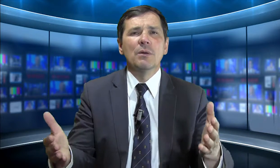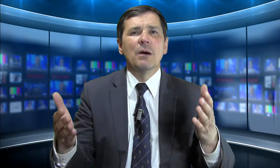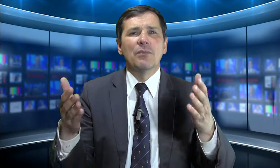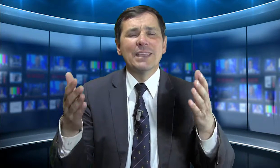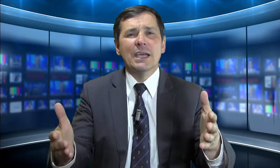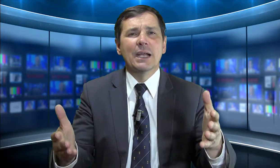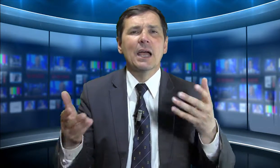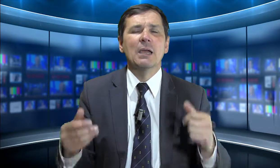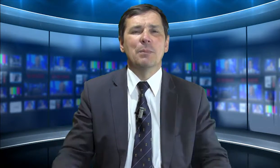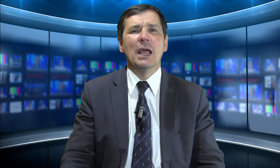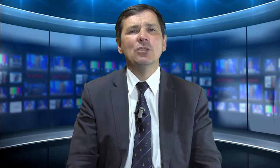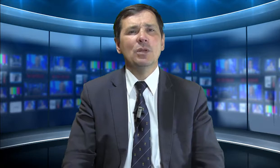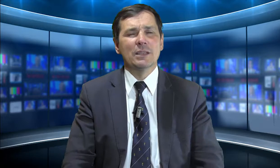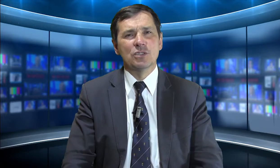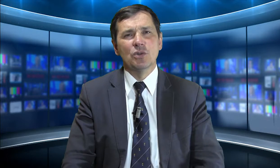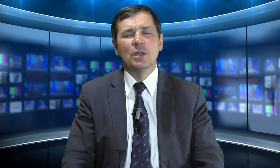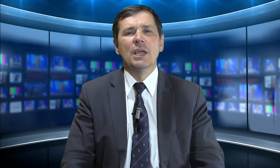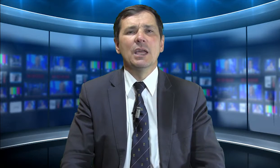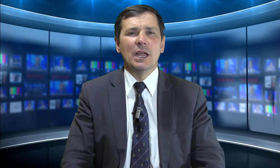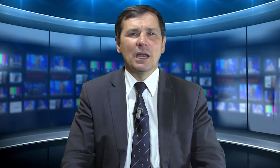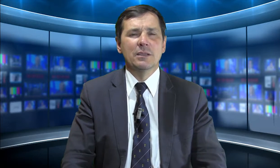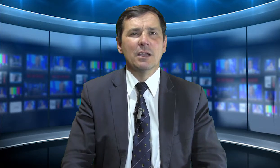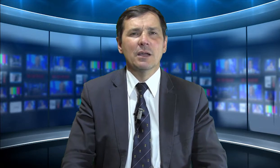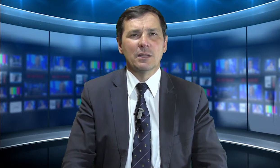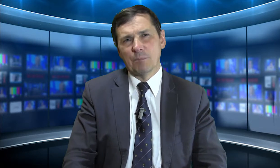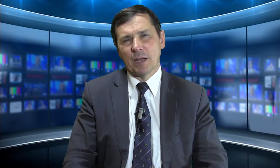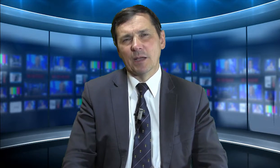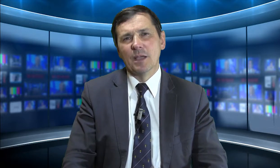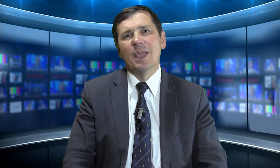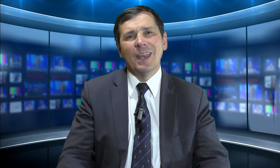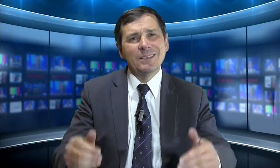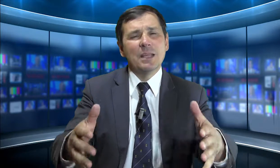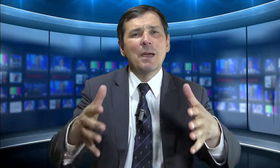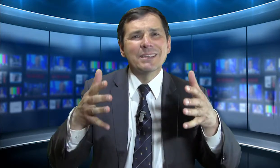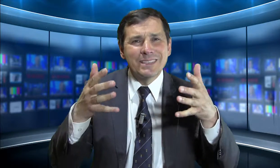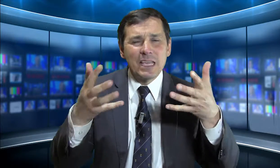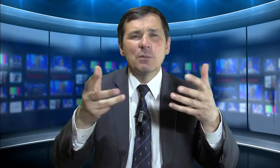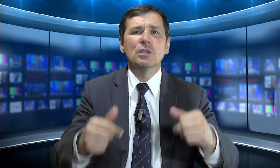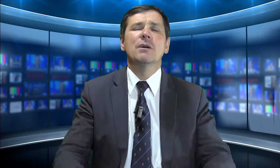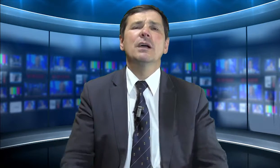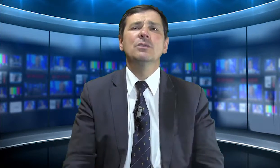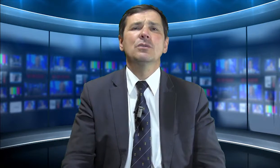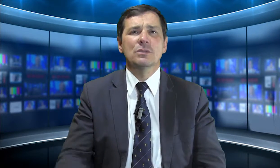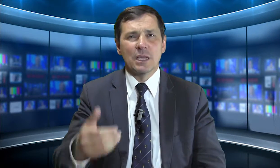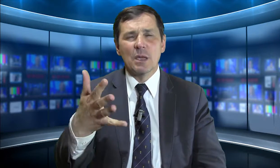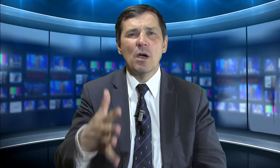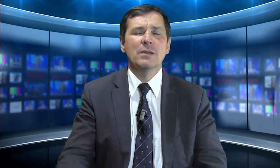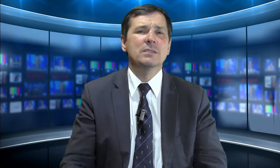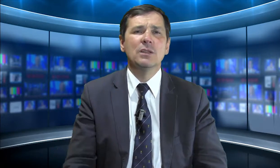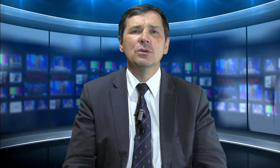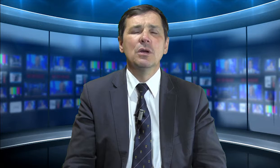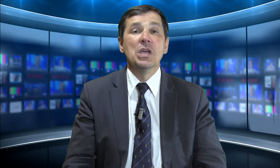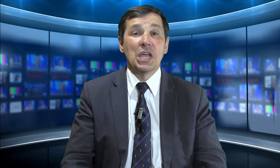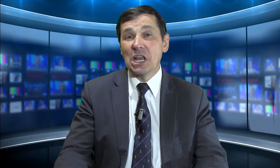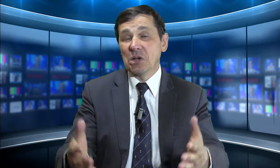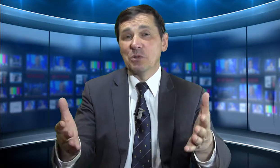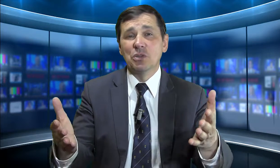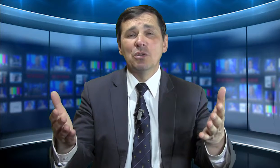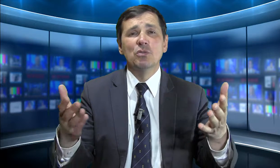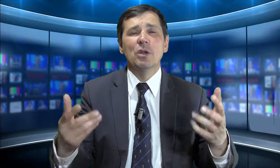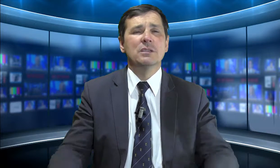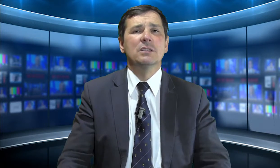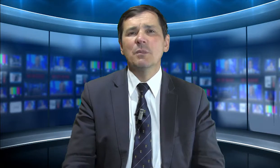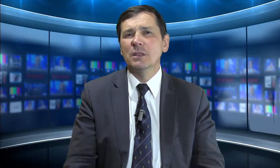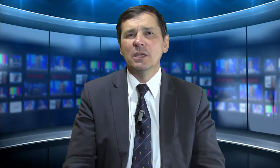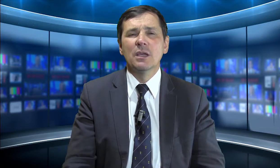no fallezca esperando la atención en la lista de espera. En ese tema seguimos trabajando, seguimos avanzando. En la